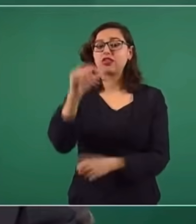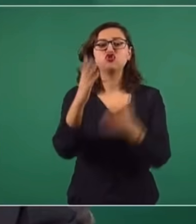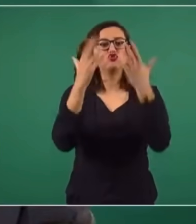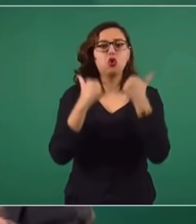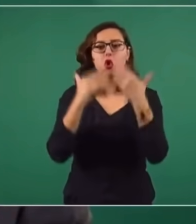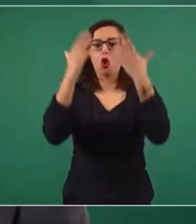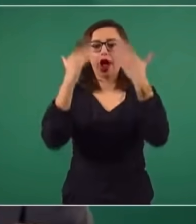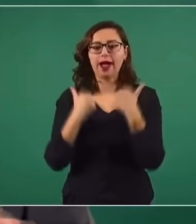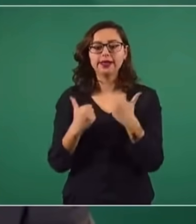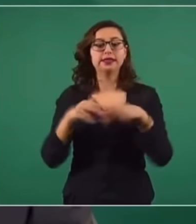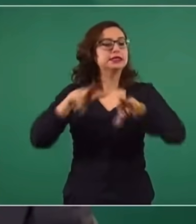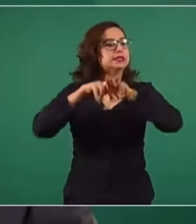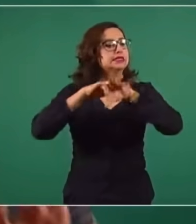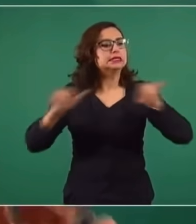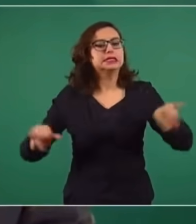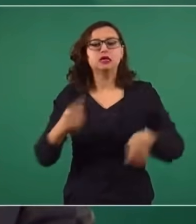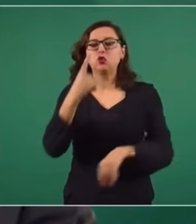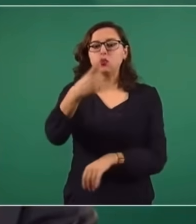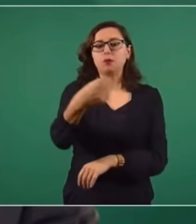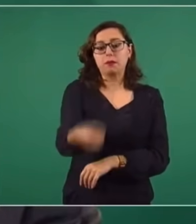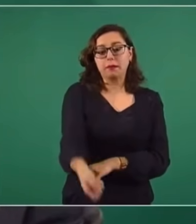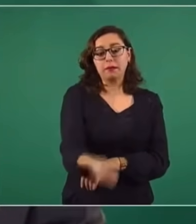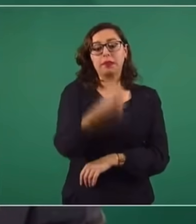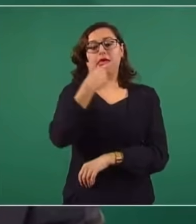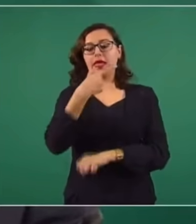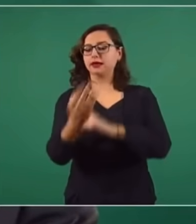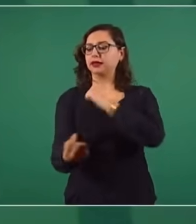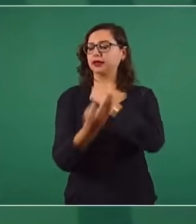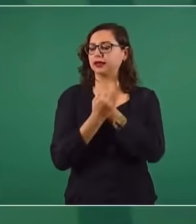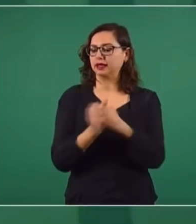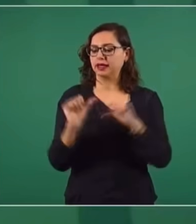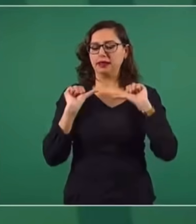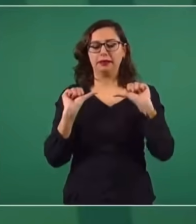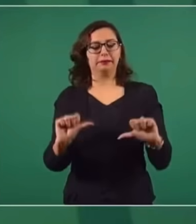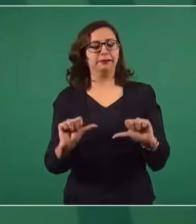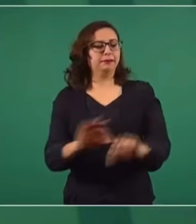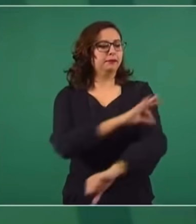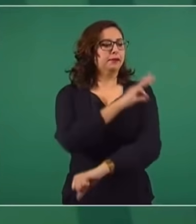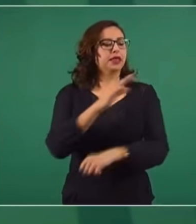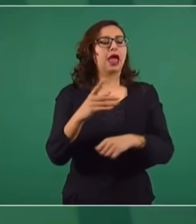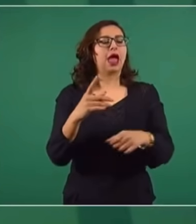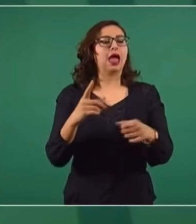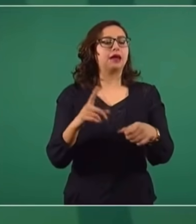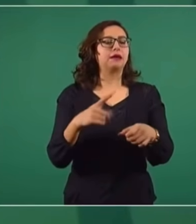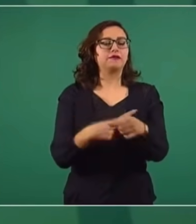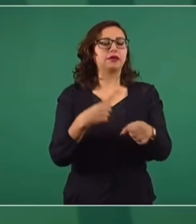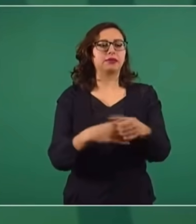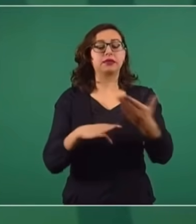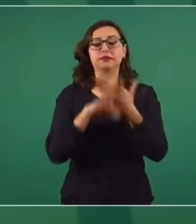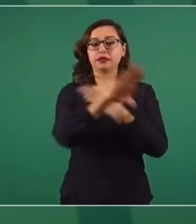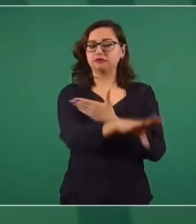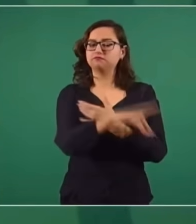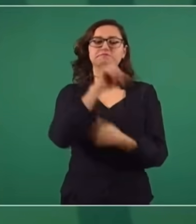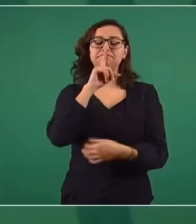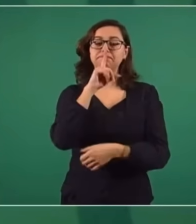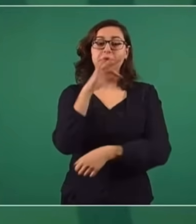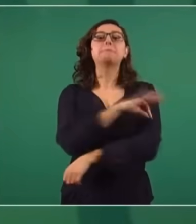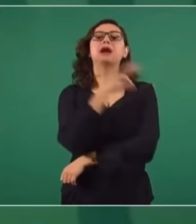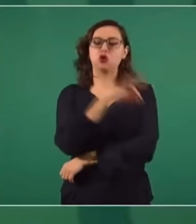COVID. Ningún medicamento puede prevenir el COVID excepto las vacunas, ninguna otra cosa.